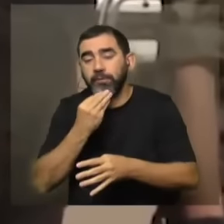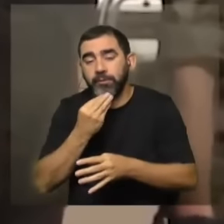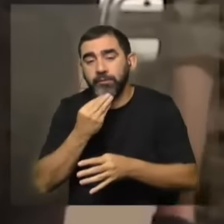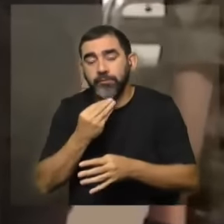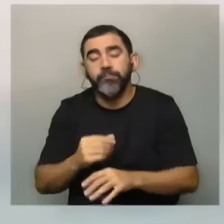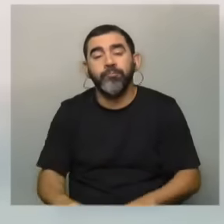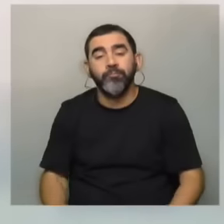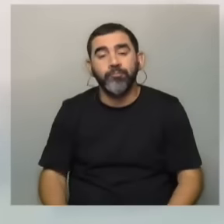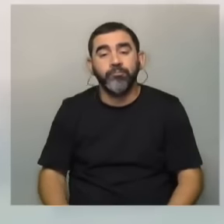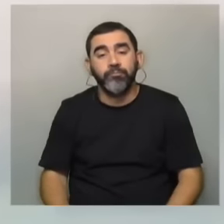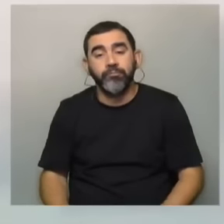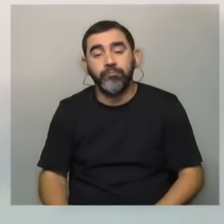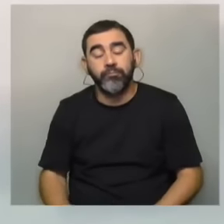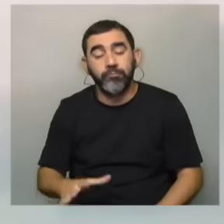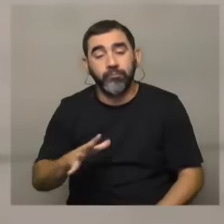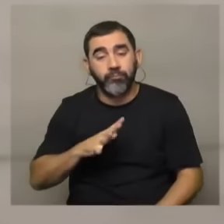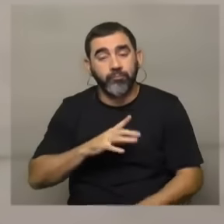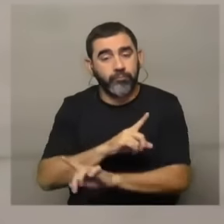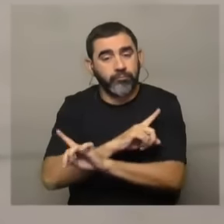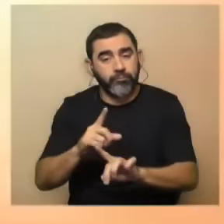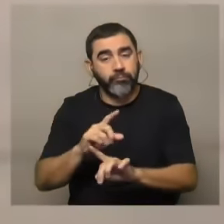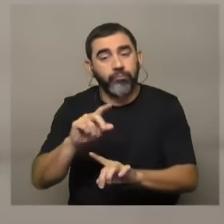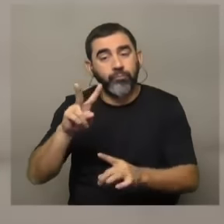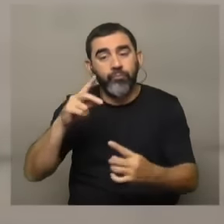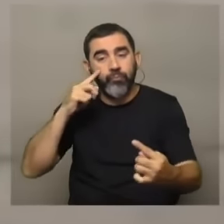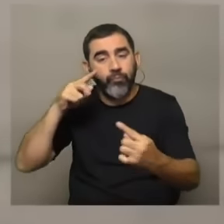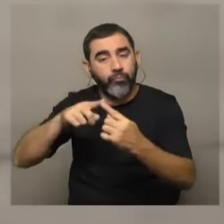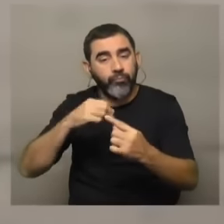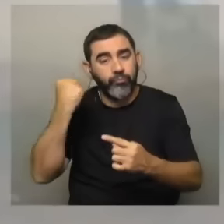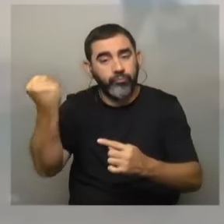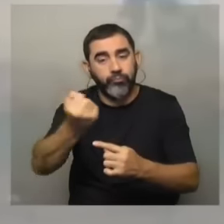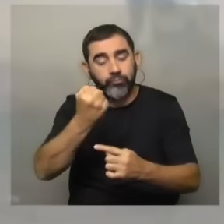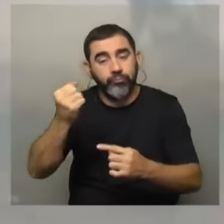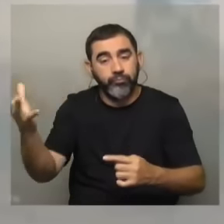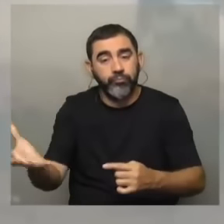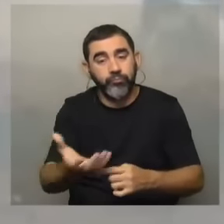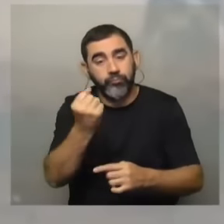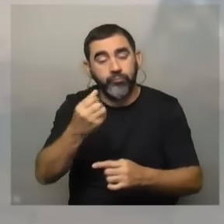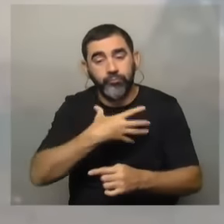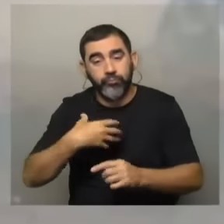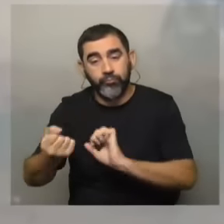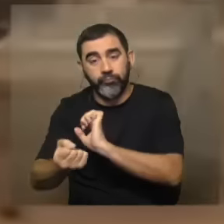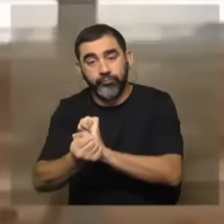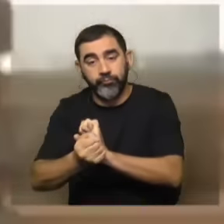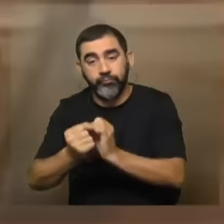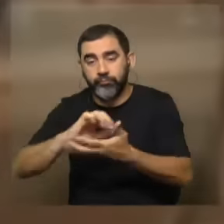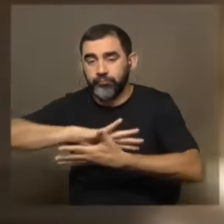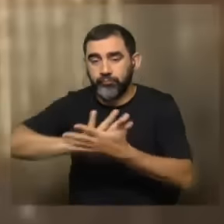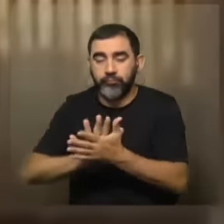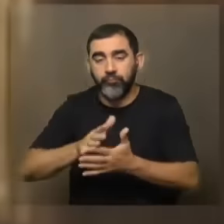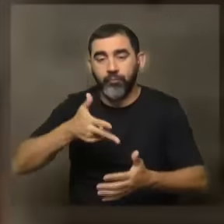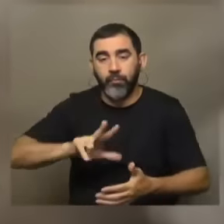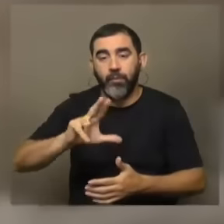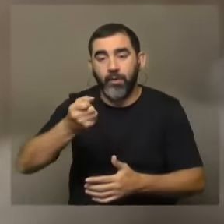atentados y remarcó que aún no se cumplieron los dos objetivos fijados recuperar a todos los reenes y erradicar a jamás